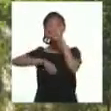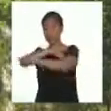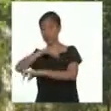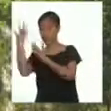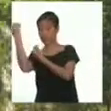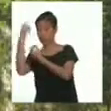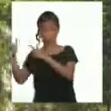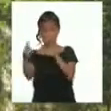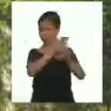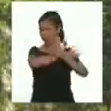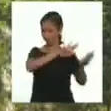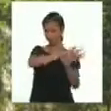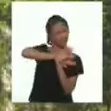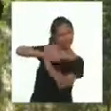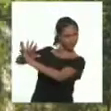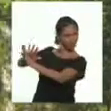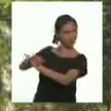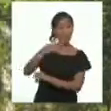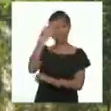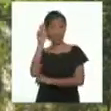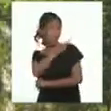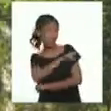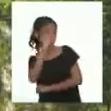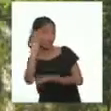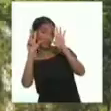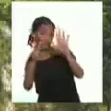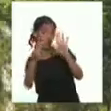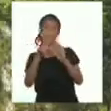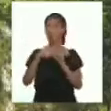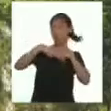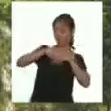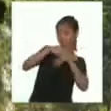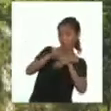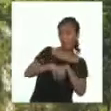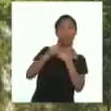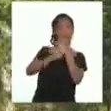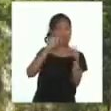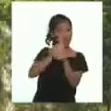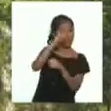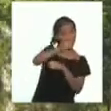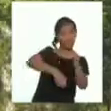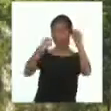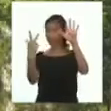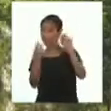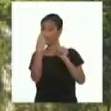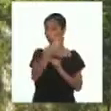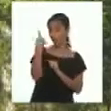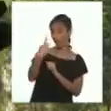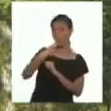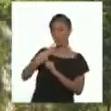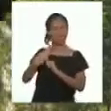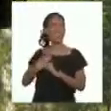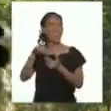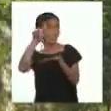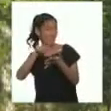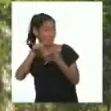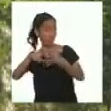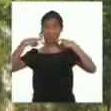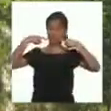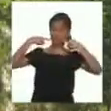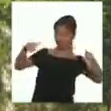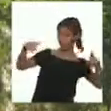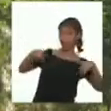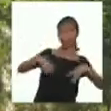españoles. El 28 de julio de 1821 se proclamó en la ciudad de